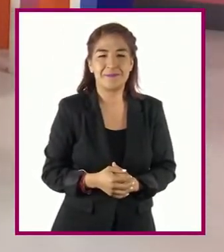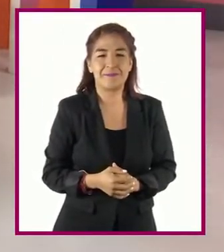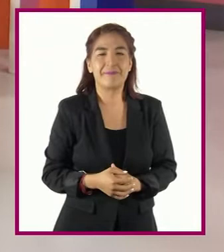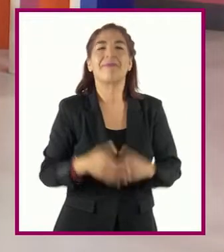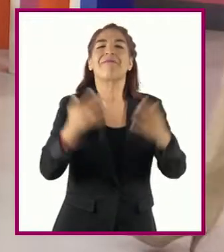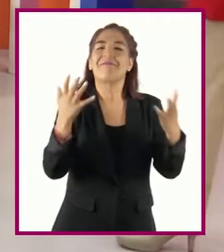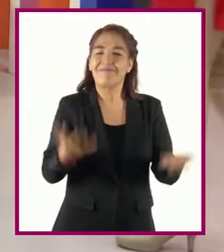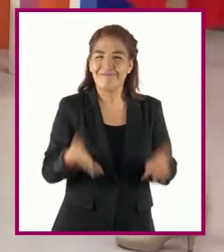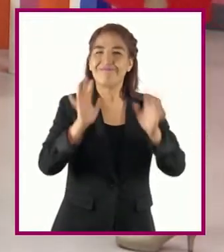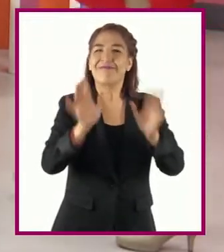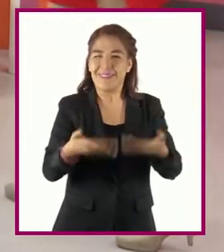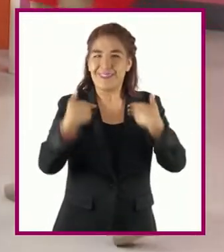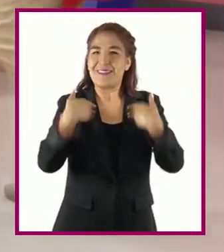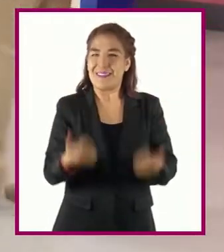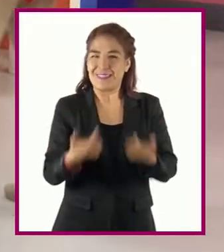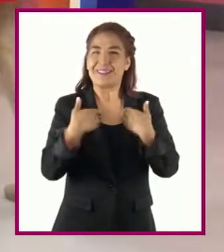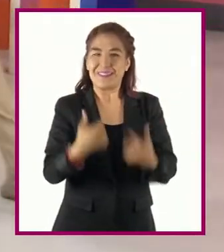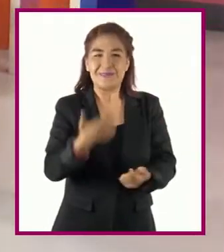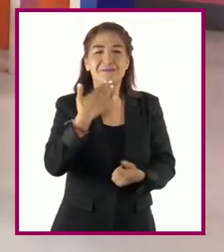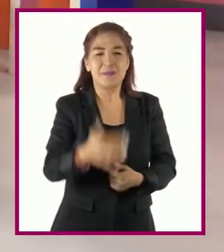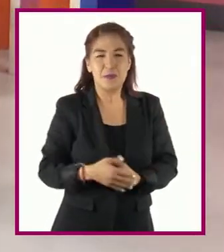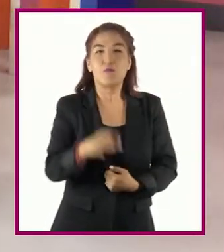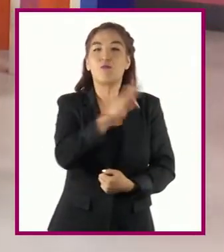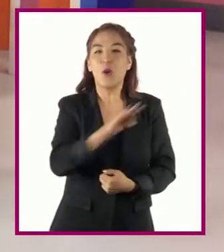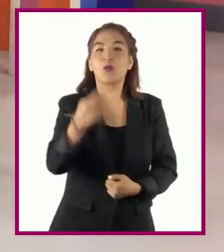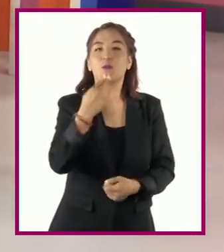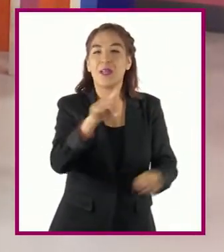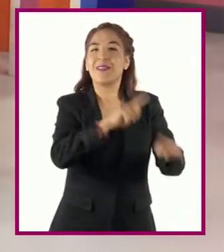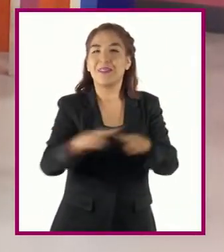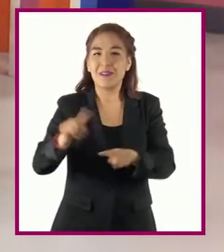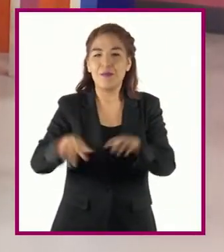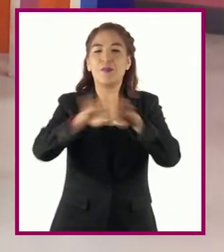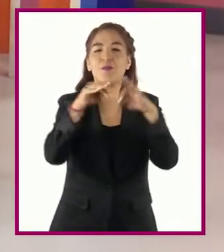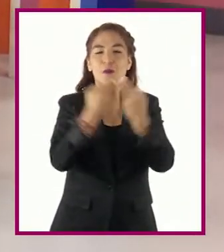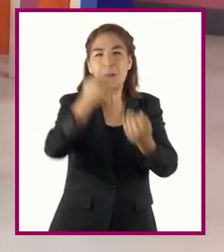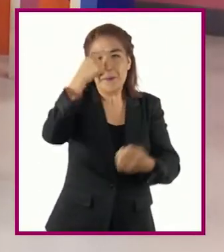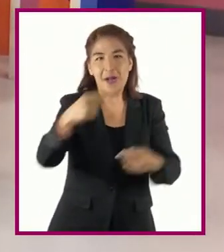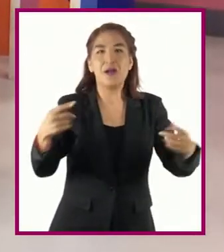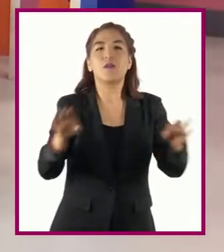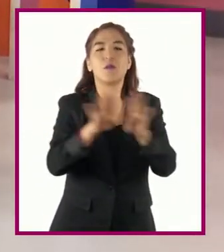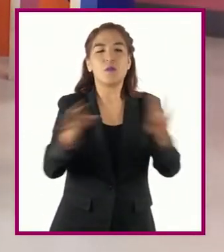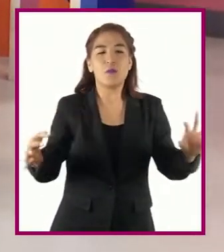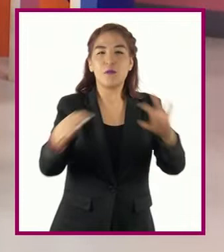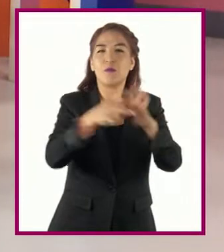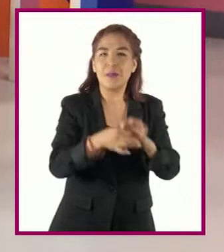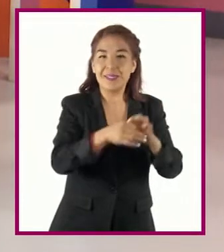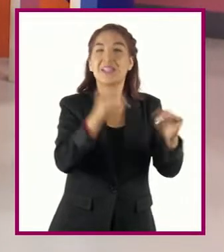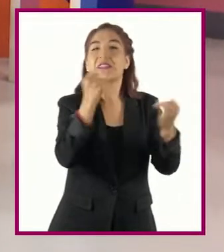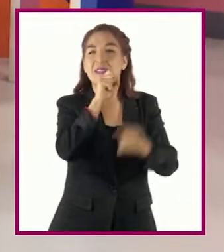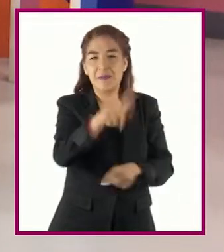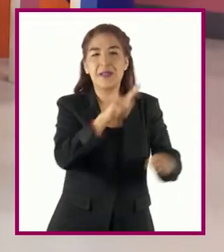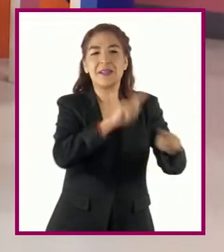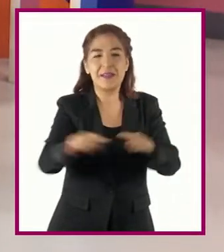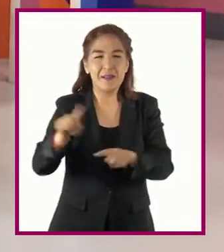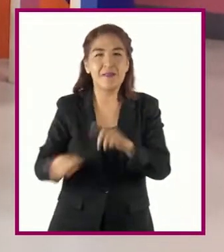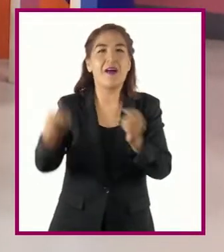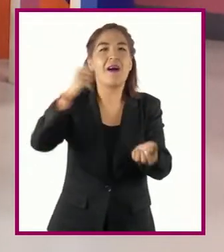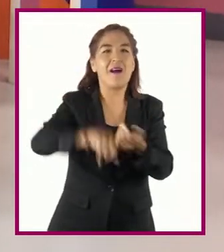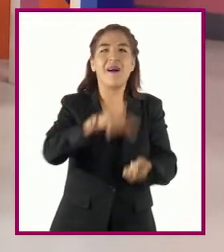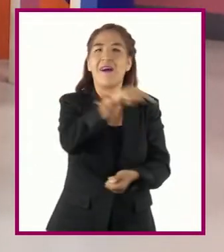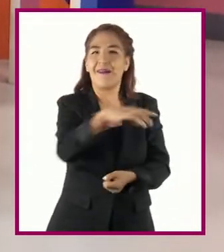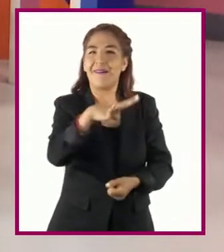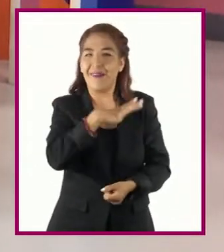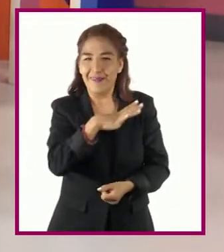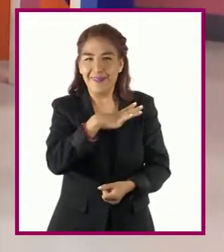Muy bien. Ya entendí que podemos utilizar diferentes tipos de conectores y la variedad que puede haber entre